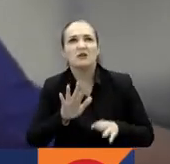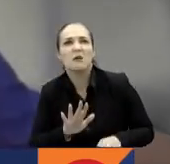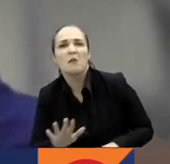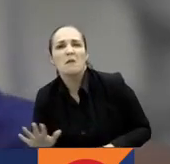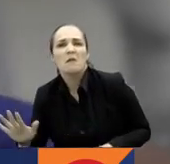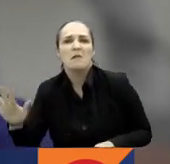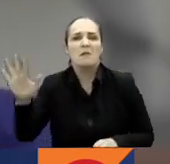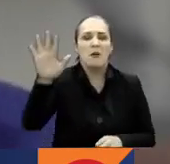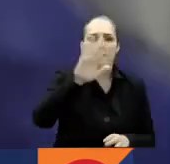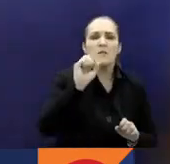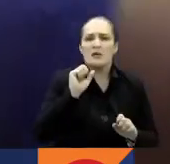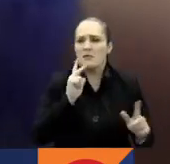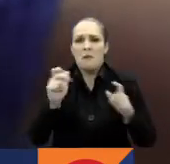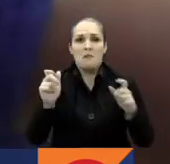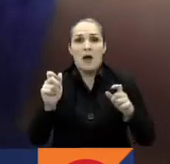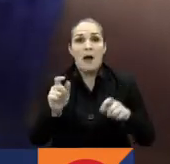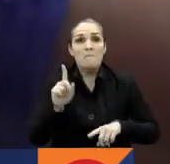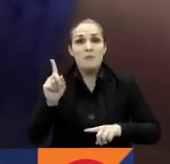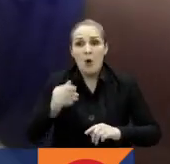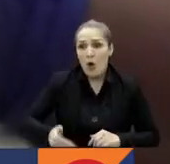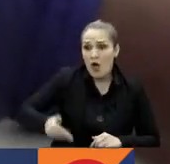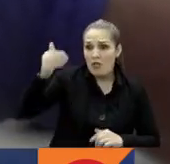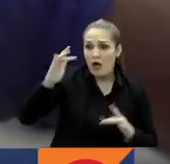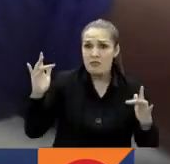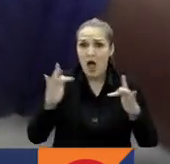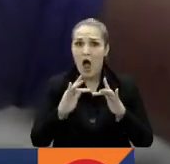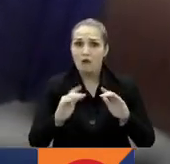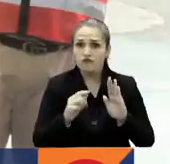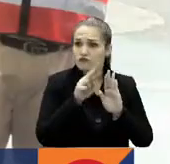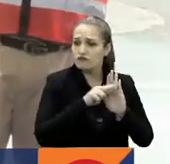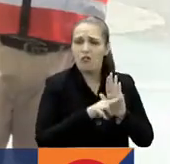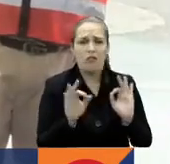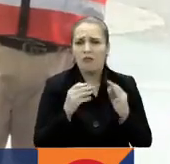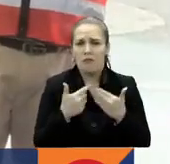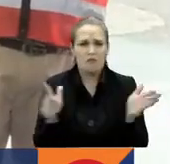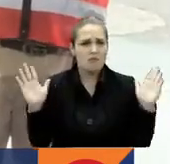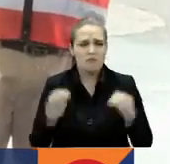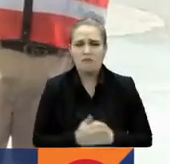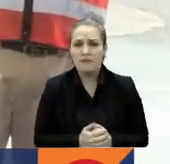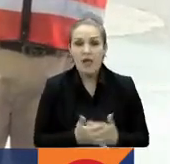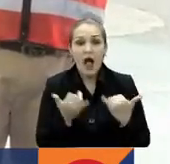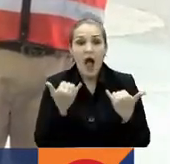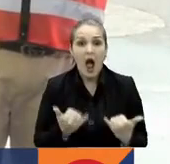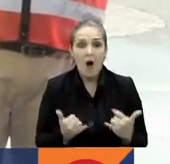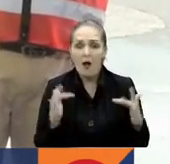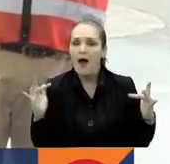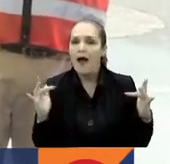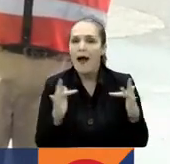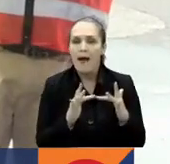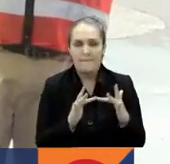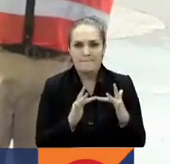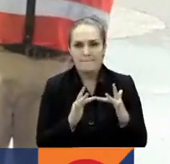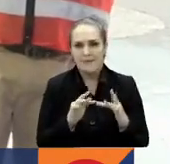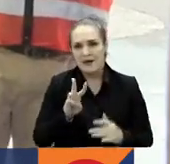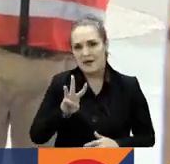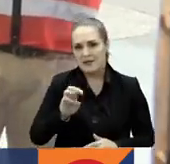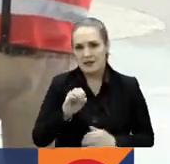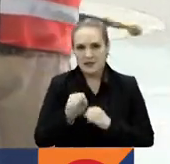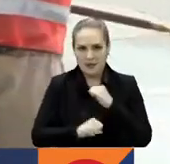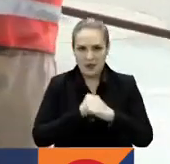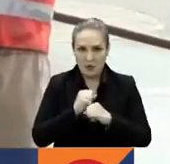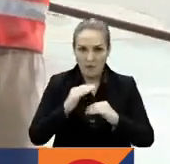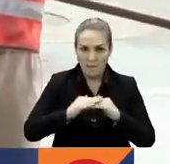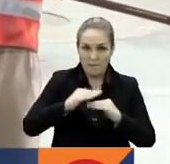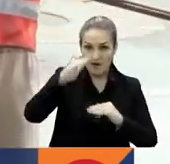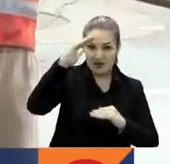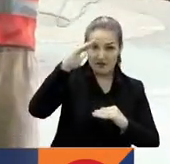se apliquen los biológicos sin restricción alguna. Las grandes ciudades, en este momento estamos vacunando personas mayores de 30 años. A